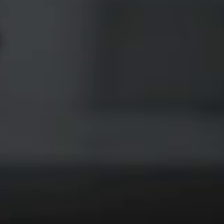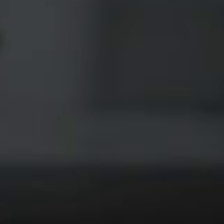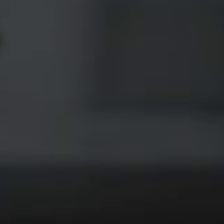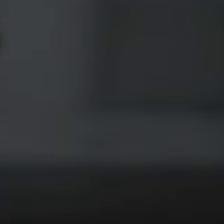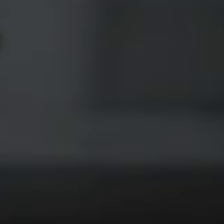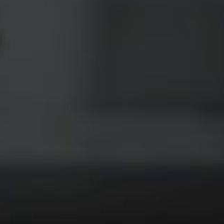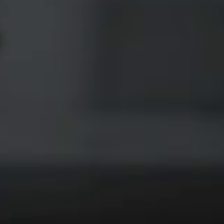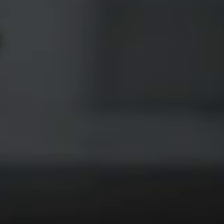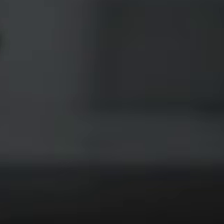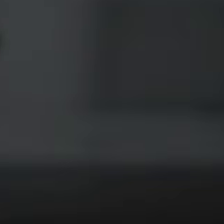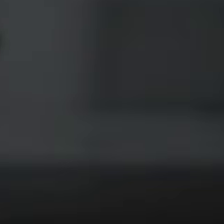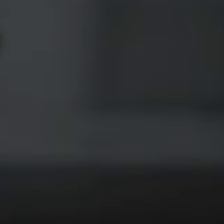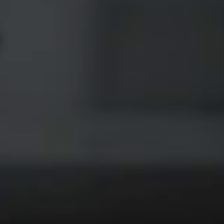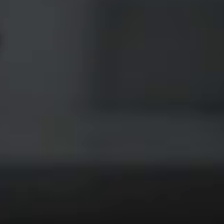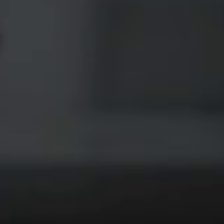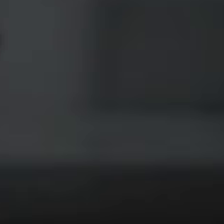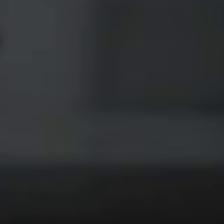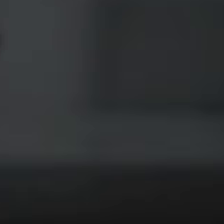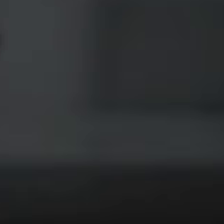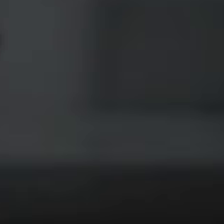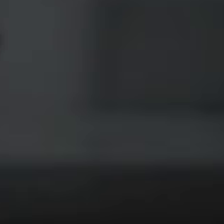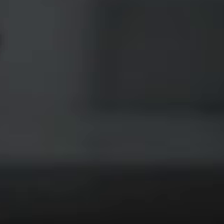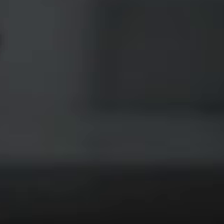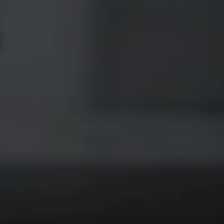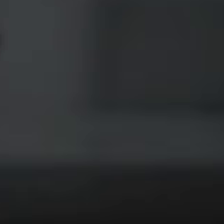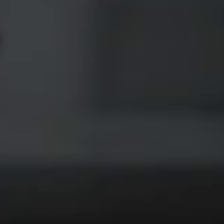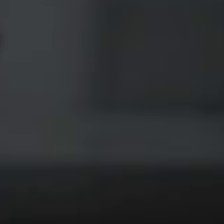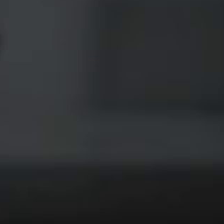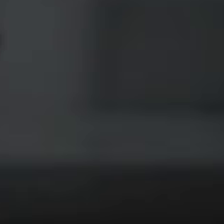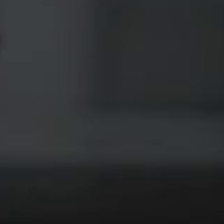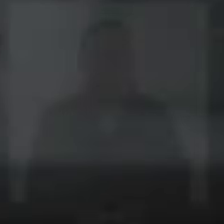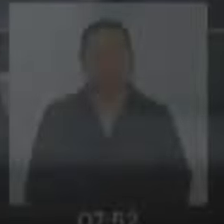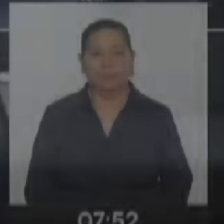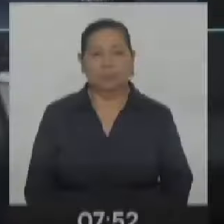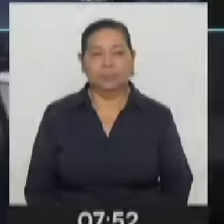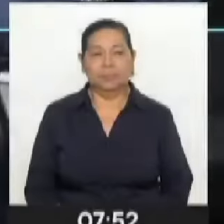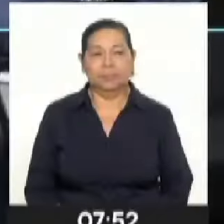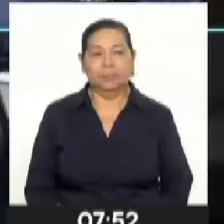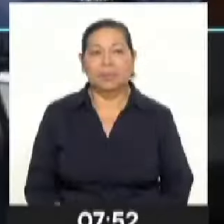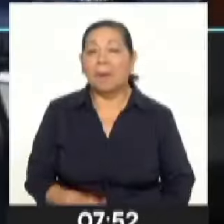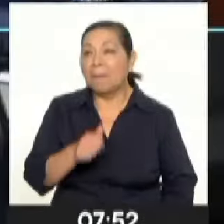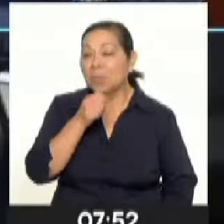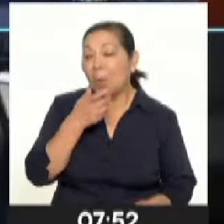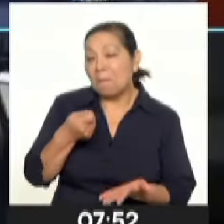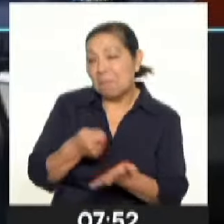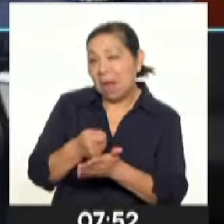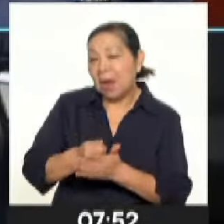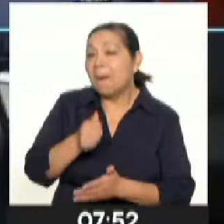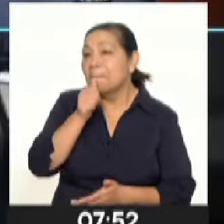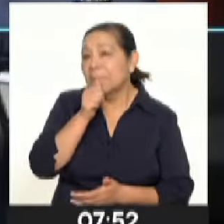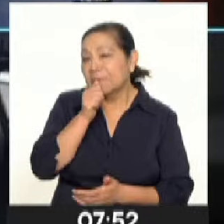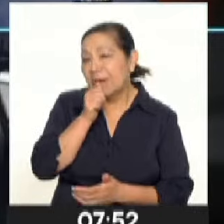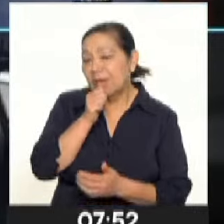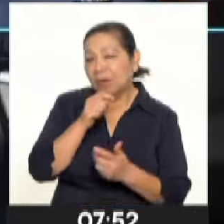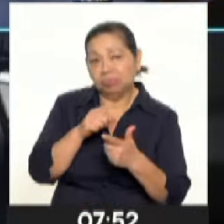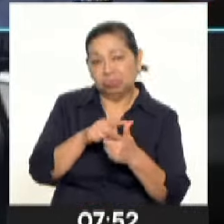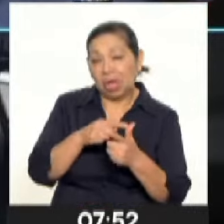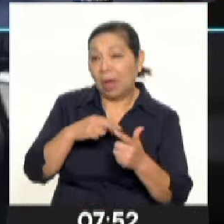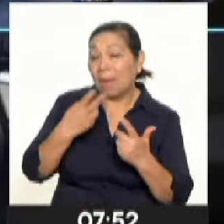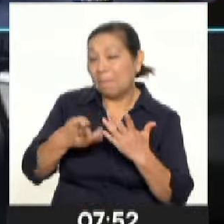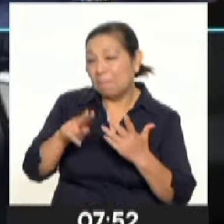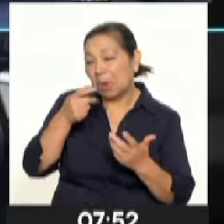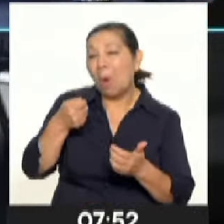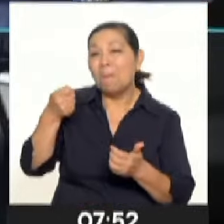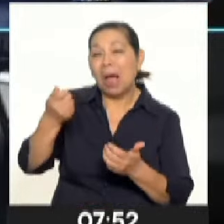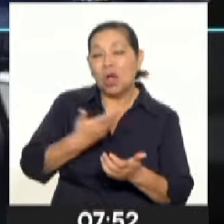en el Perú hay dos sistemas, el sistema nacional y el sistema privado, digamos, ¿no? El Sistema Nacional